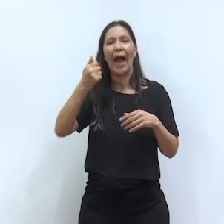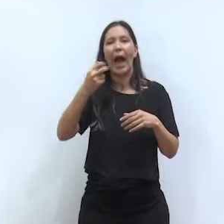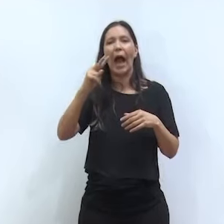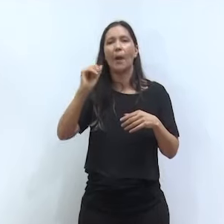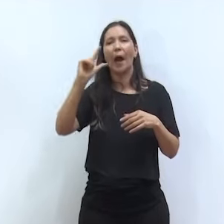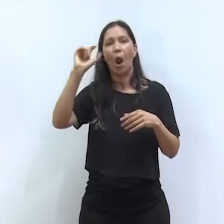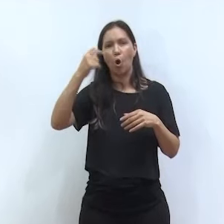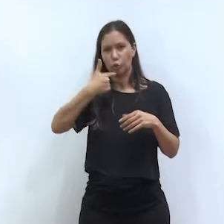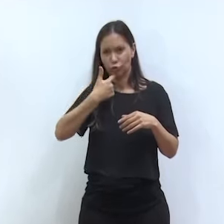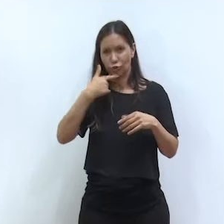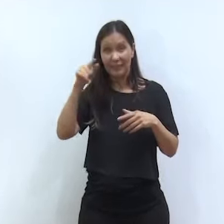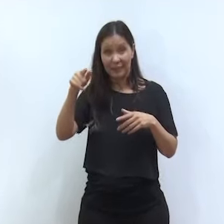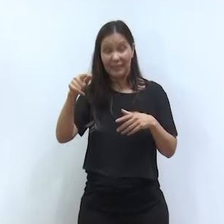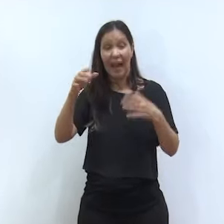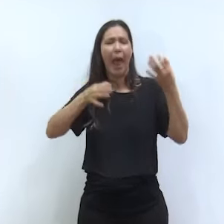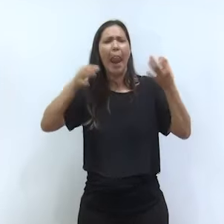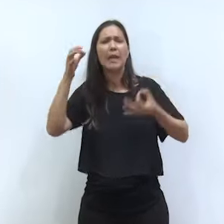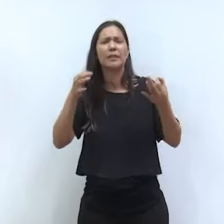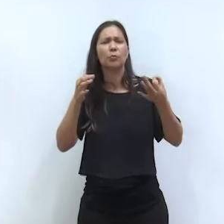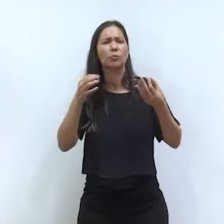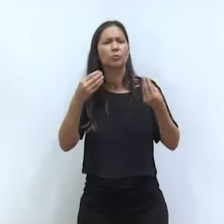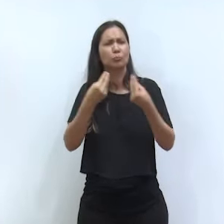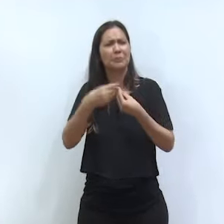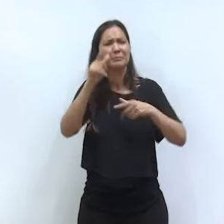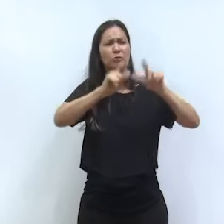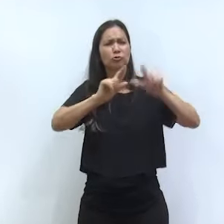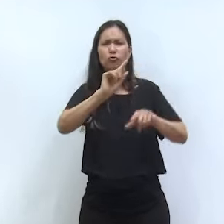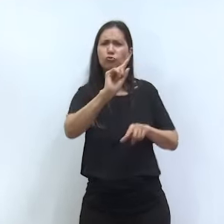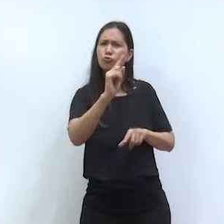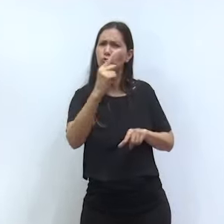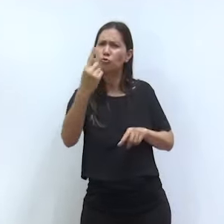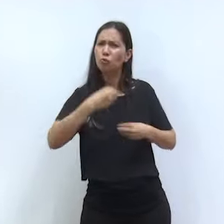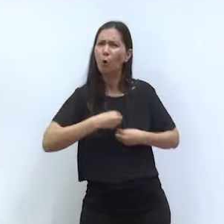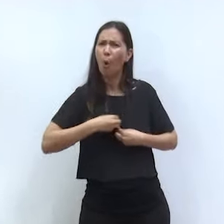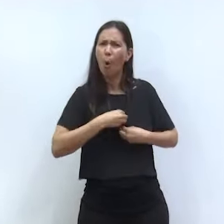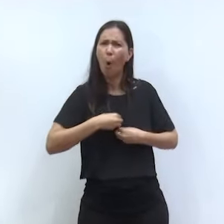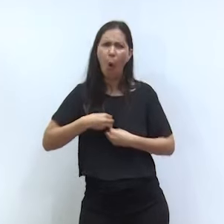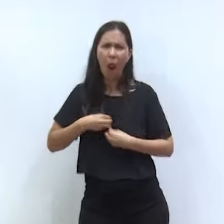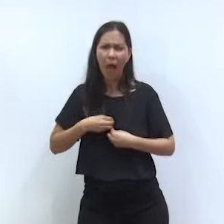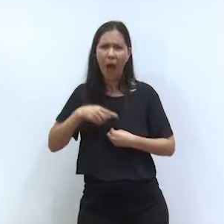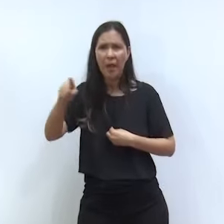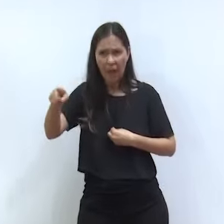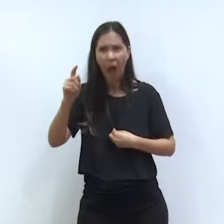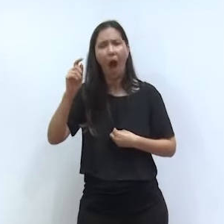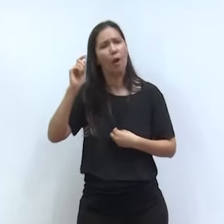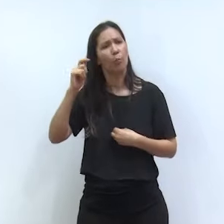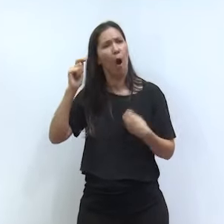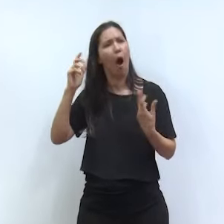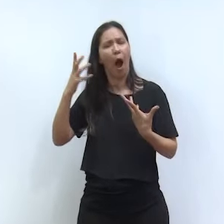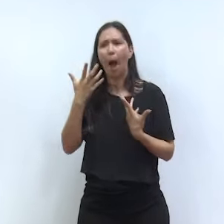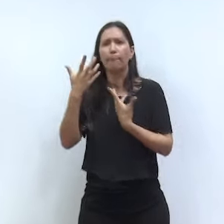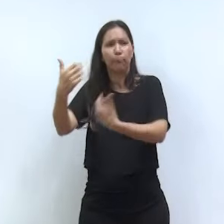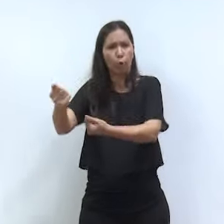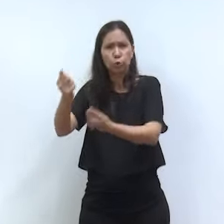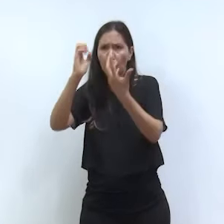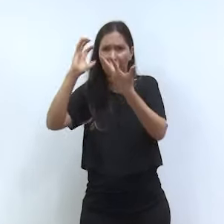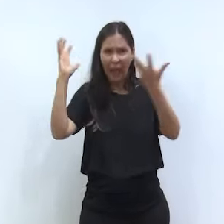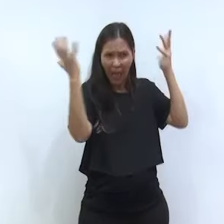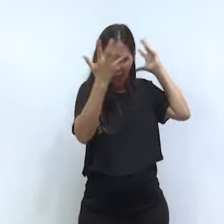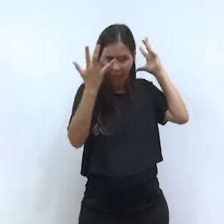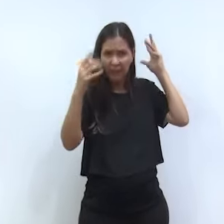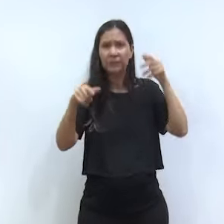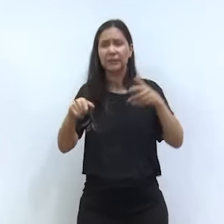cuánto la gente que se siente sola avala Por eso a mi ley y fue impresionante los votantes los alumnos de la unqui solo votaban por lo